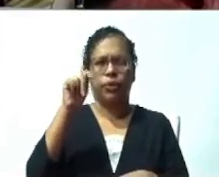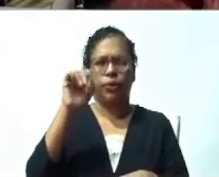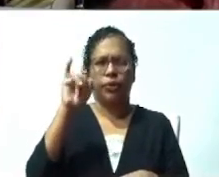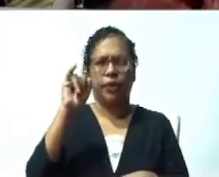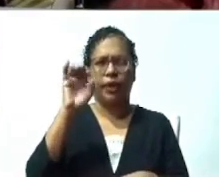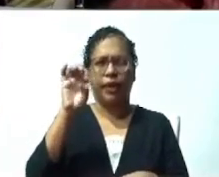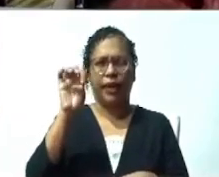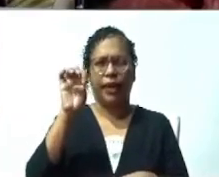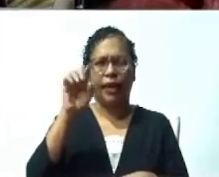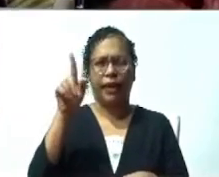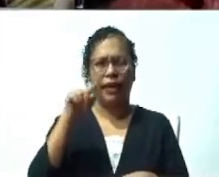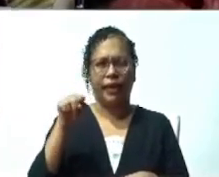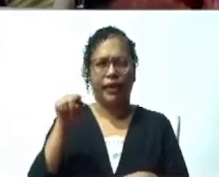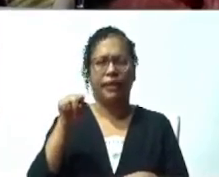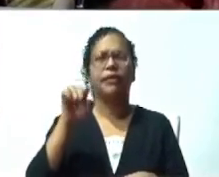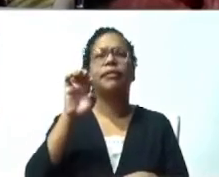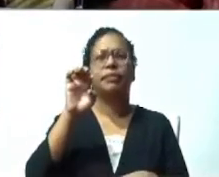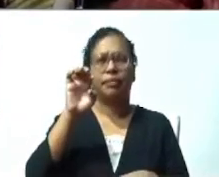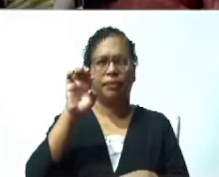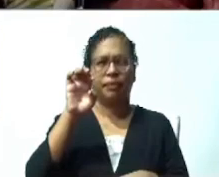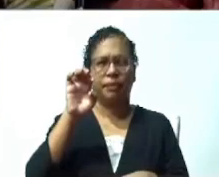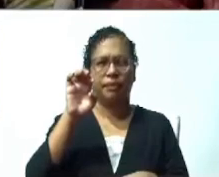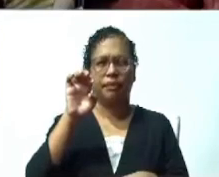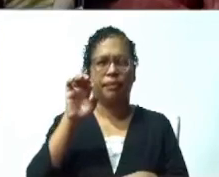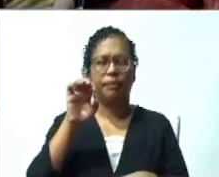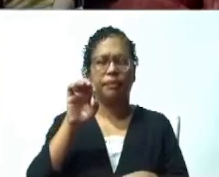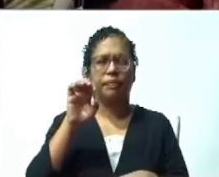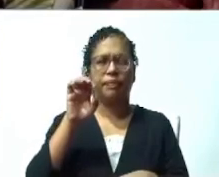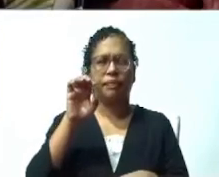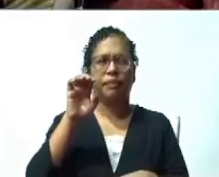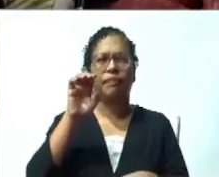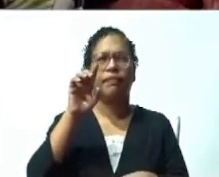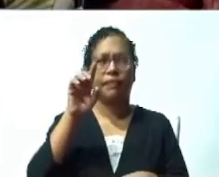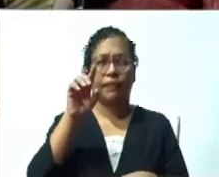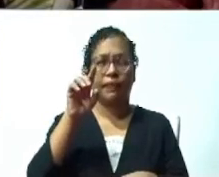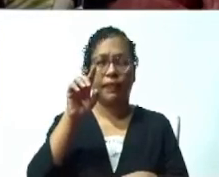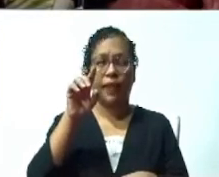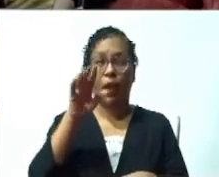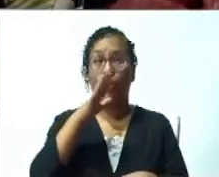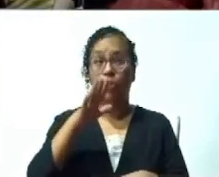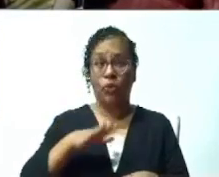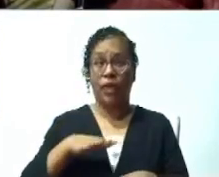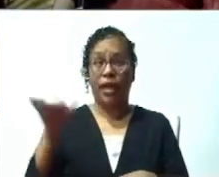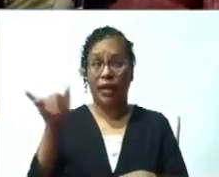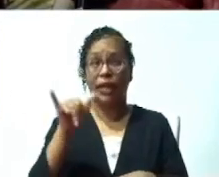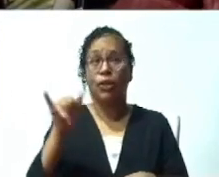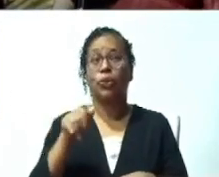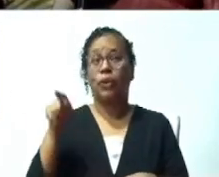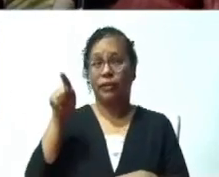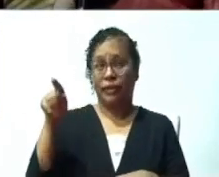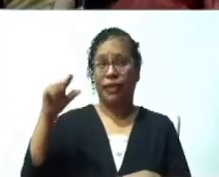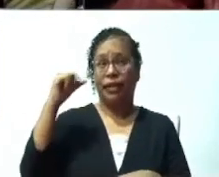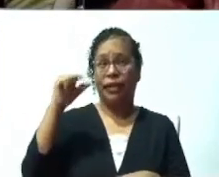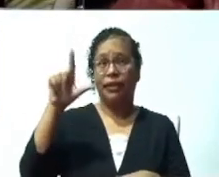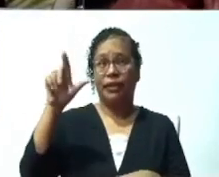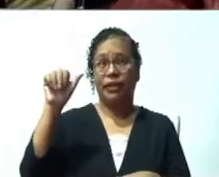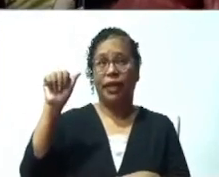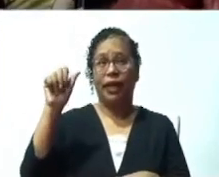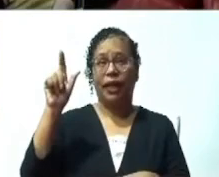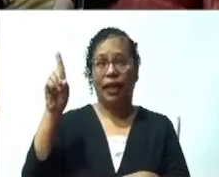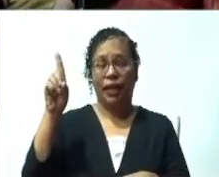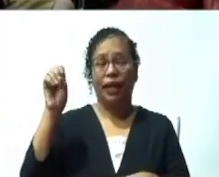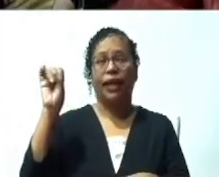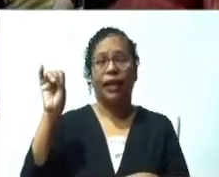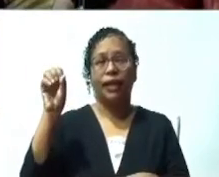Severino de La Romana. Mujeres que como Gladys, compañera Magda, lo